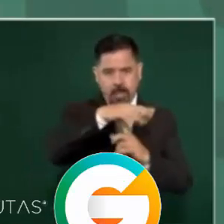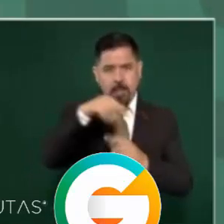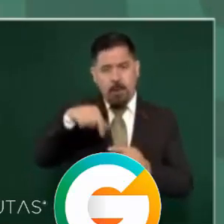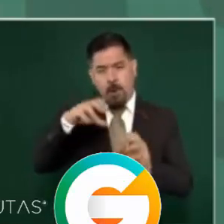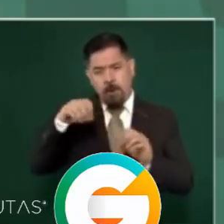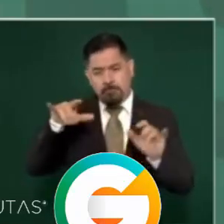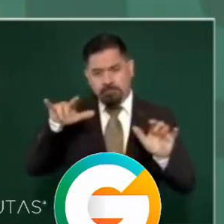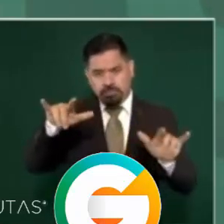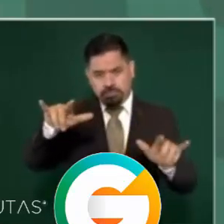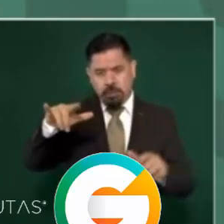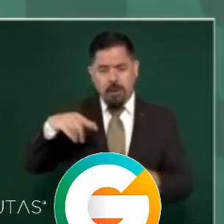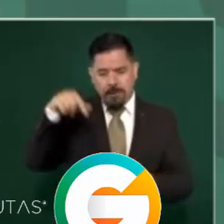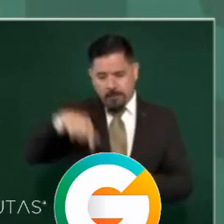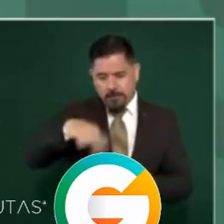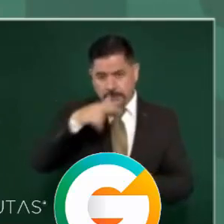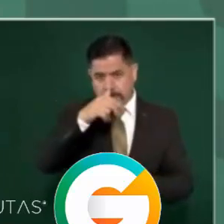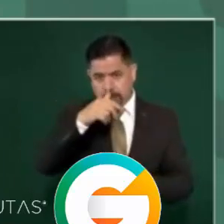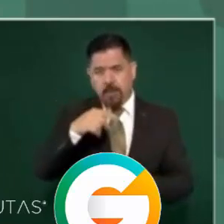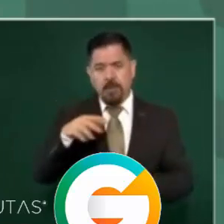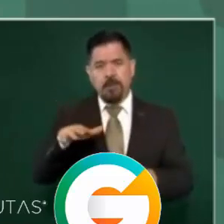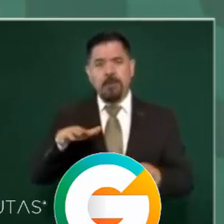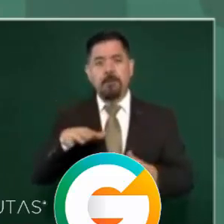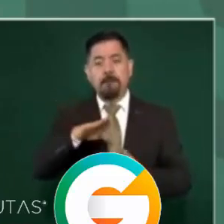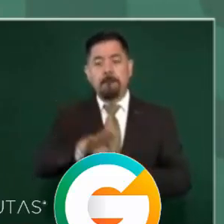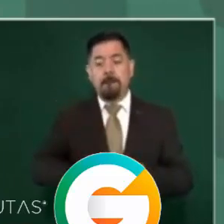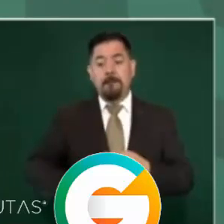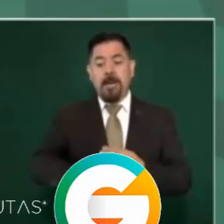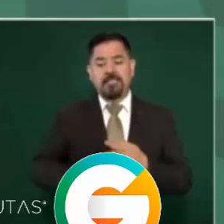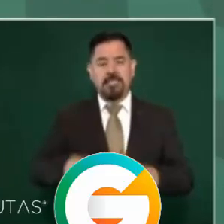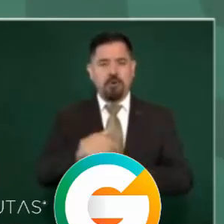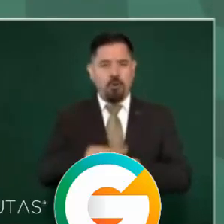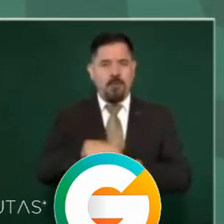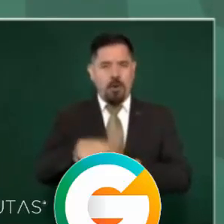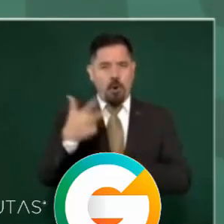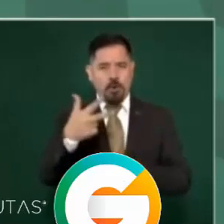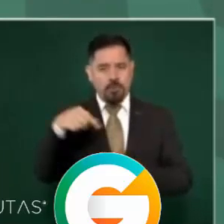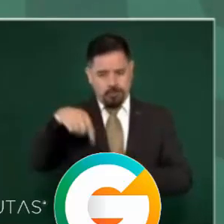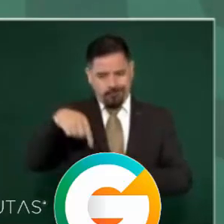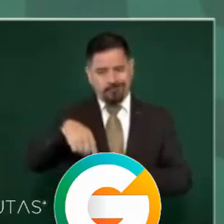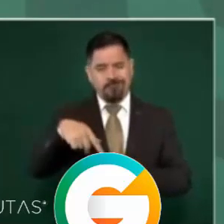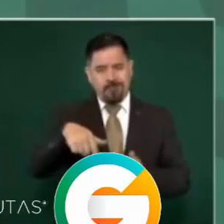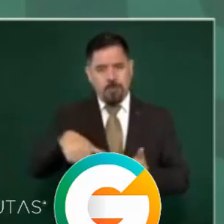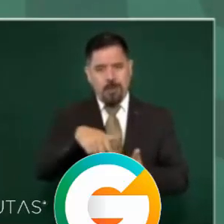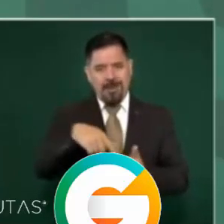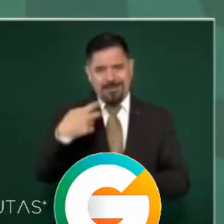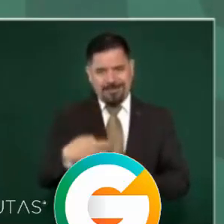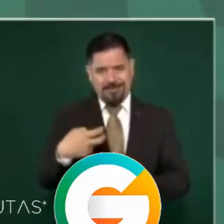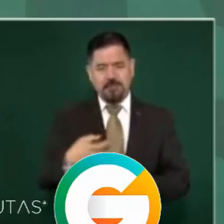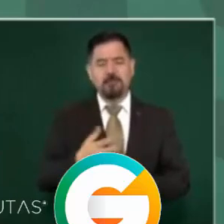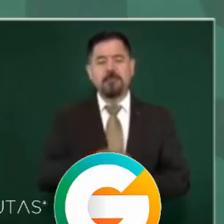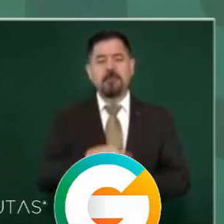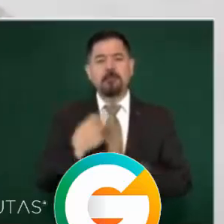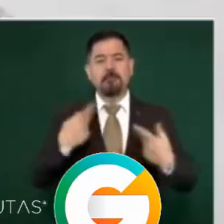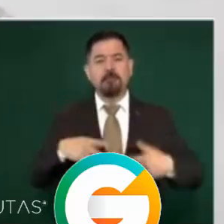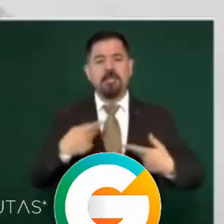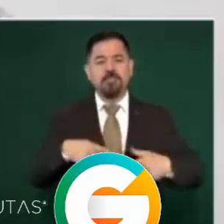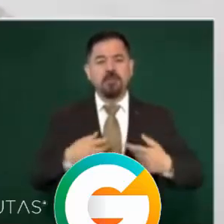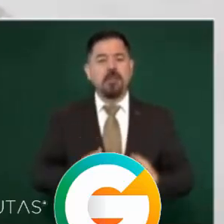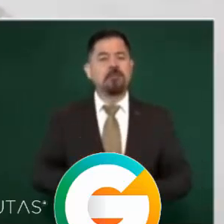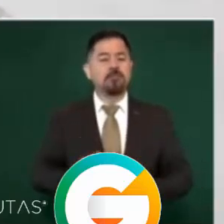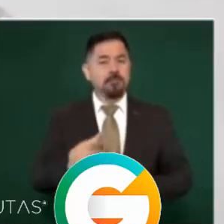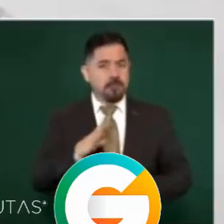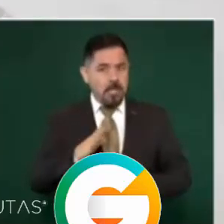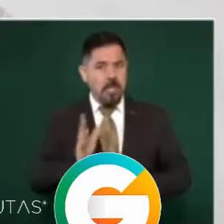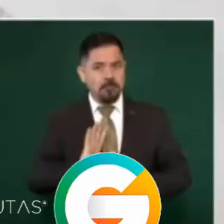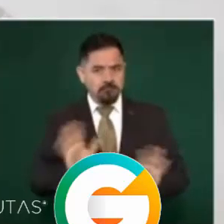y en la base aérea militar número 8, que es donde nos encontramos, el personal que atiende esto se ha